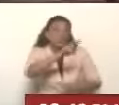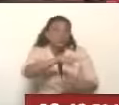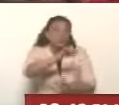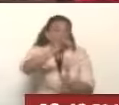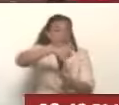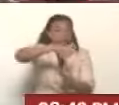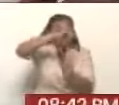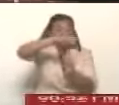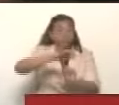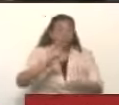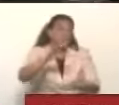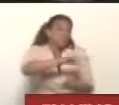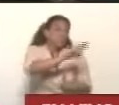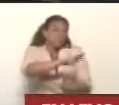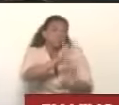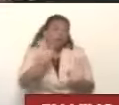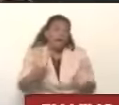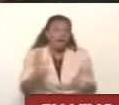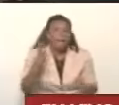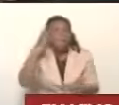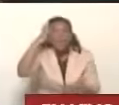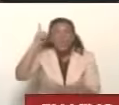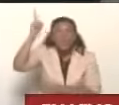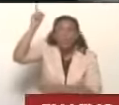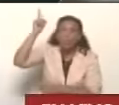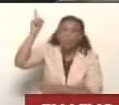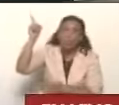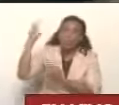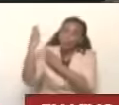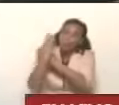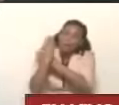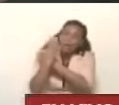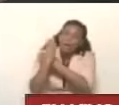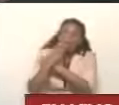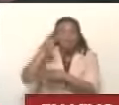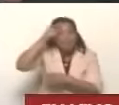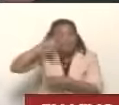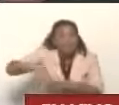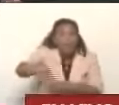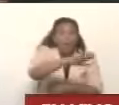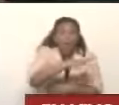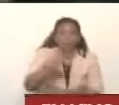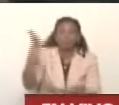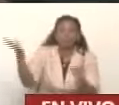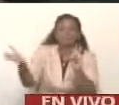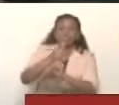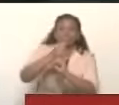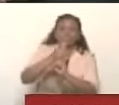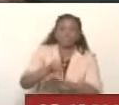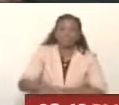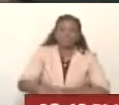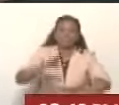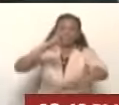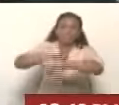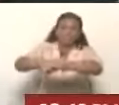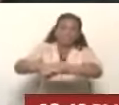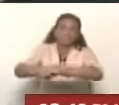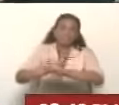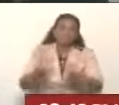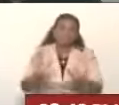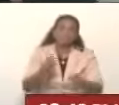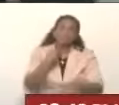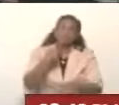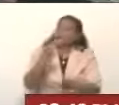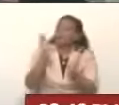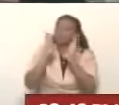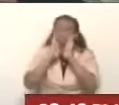la historia. Pero Dios pone su mano y el pueblo que está mosca los descubrió. Los capturaron, están